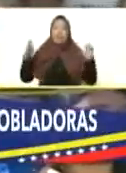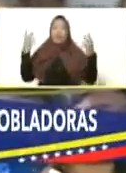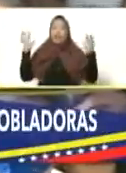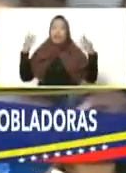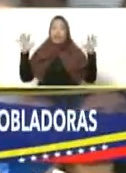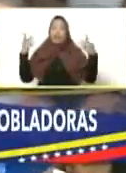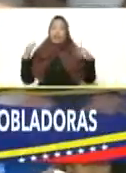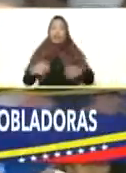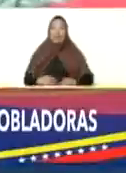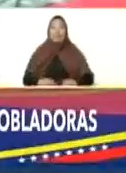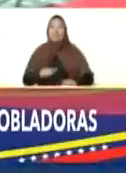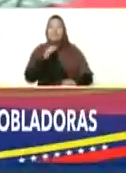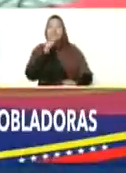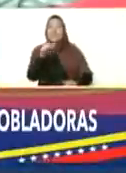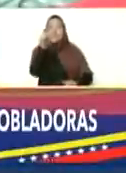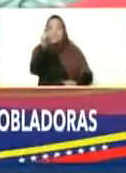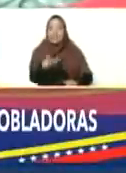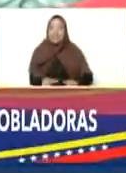y